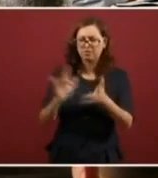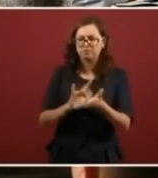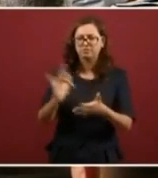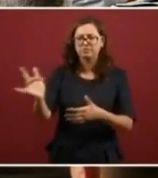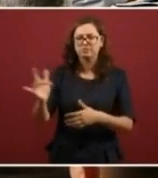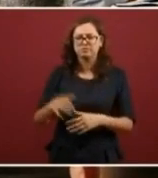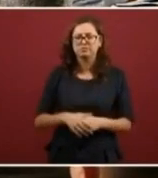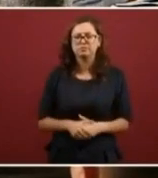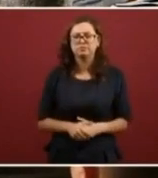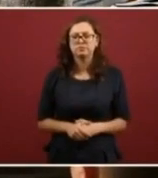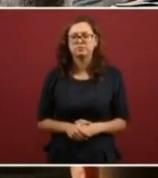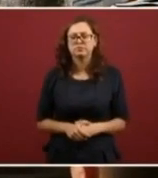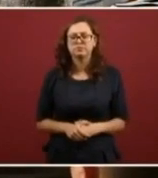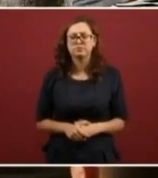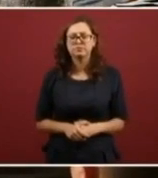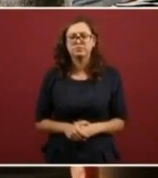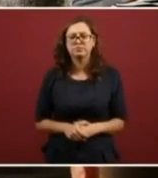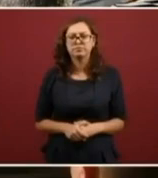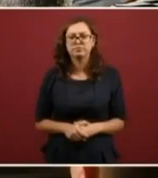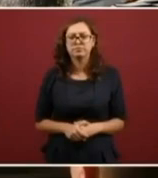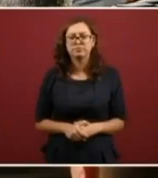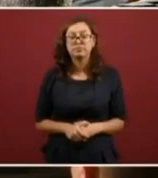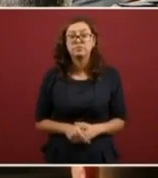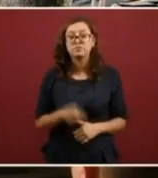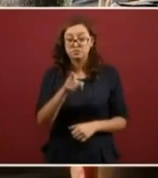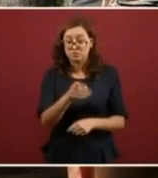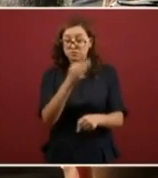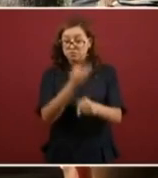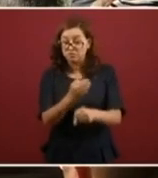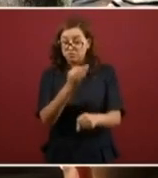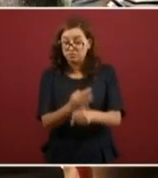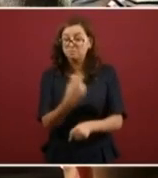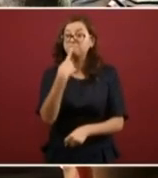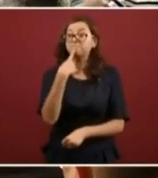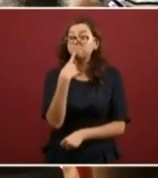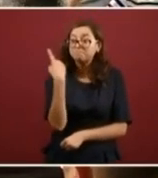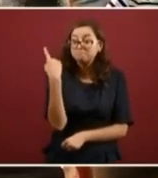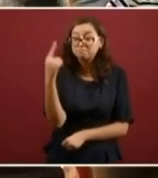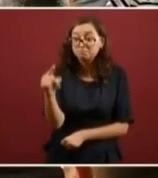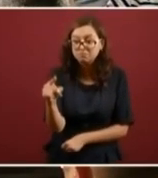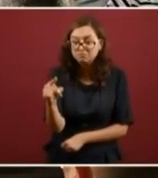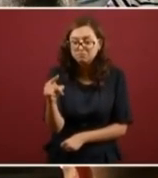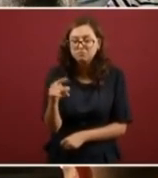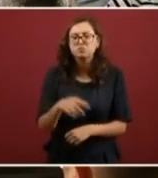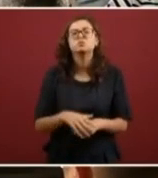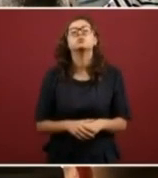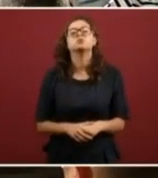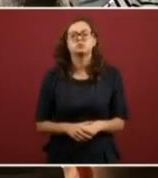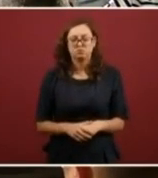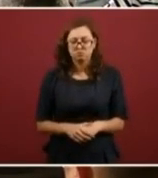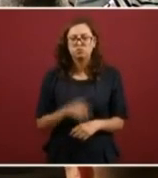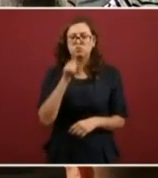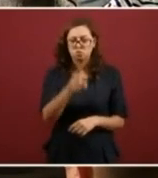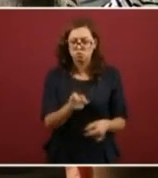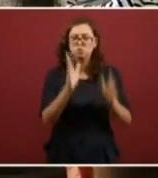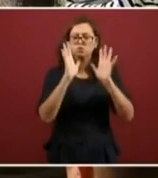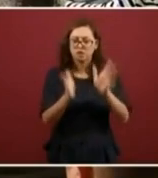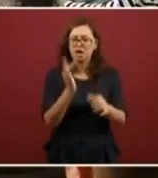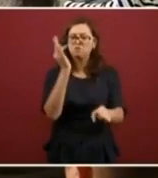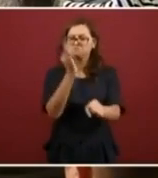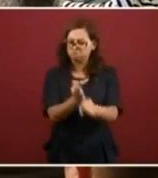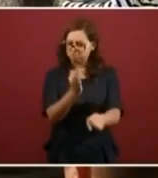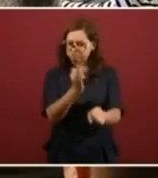Gracias. Acerca de lo que estás denunciando, ya creo que has ejercido tu derecho de réplica,